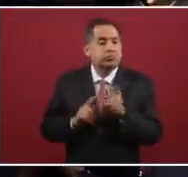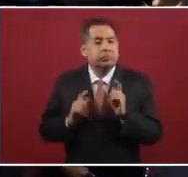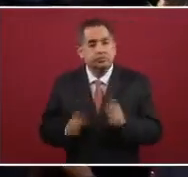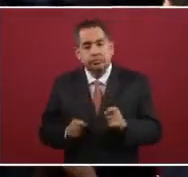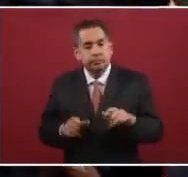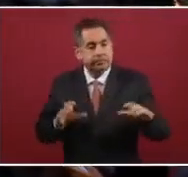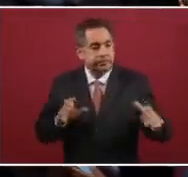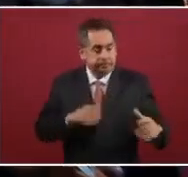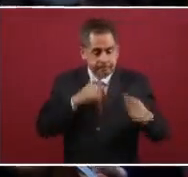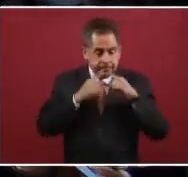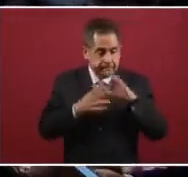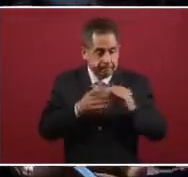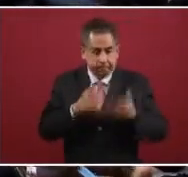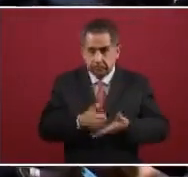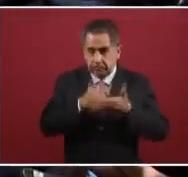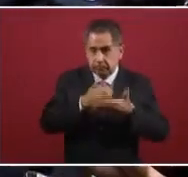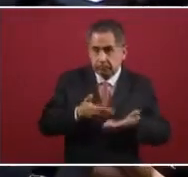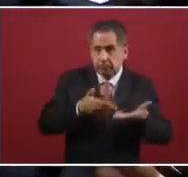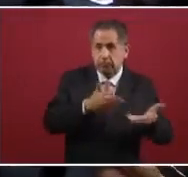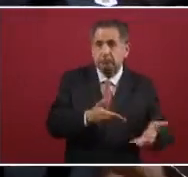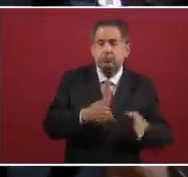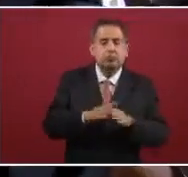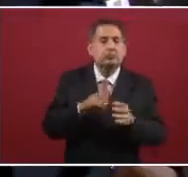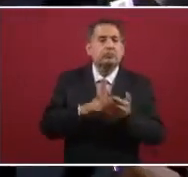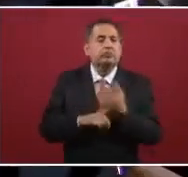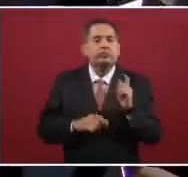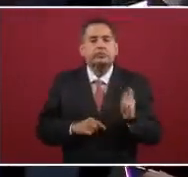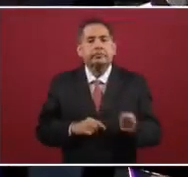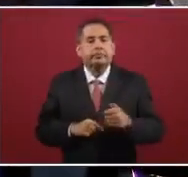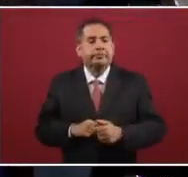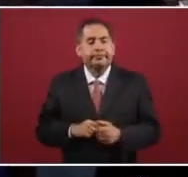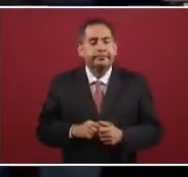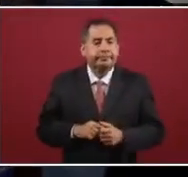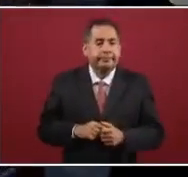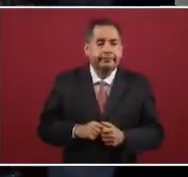a convertirse en